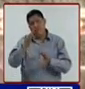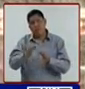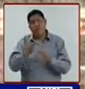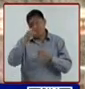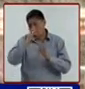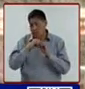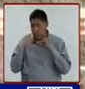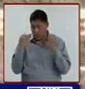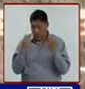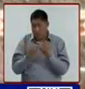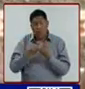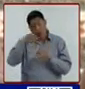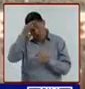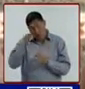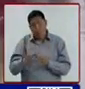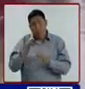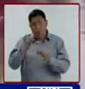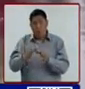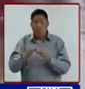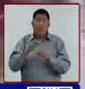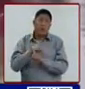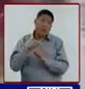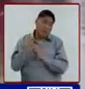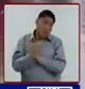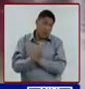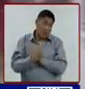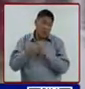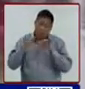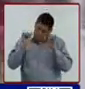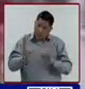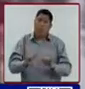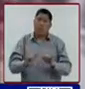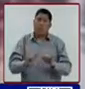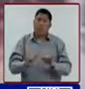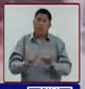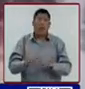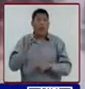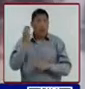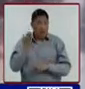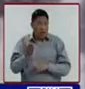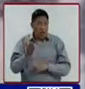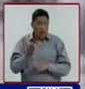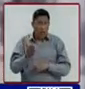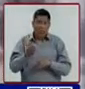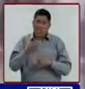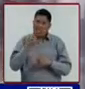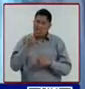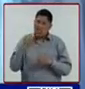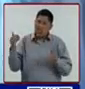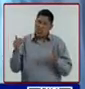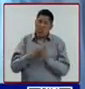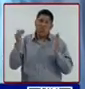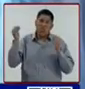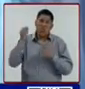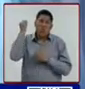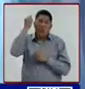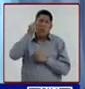la organización, fieles al instrumento político, vamos a estar presentes. Hay amenazas de golpe de Estado, hay